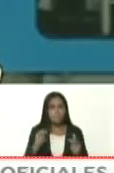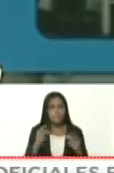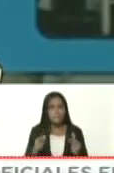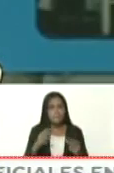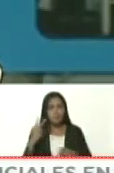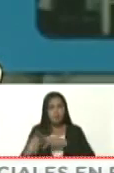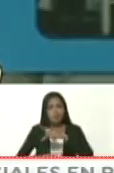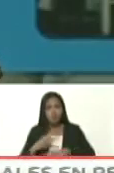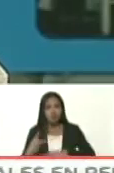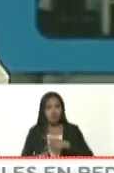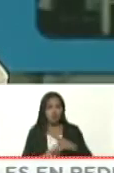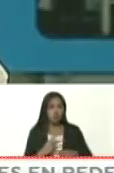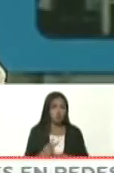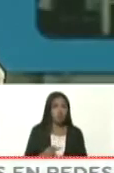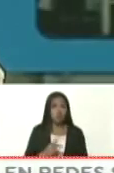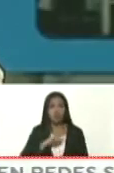producción,